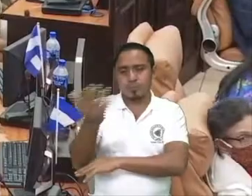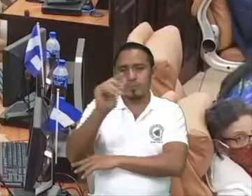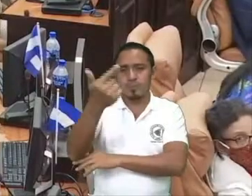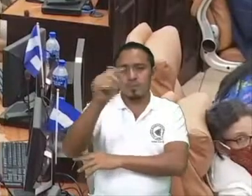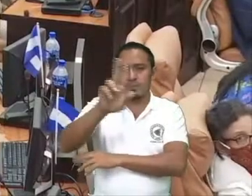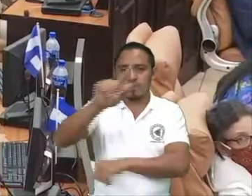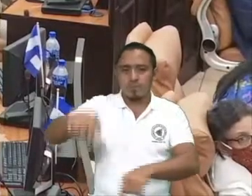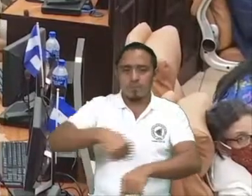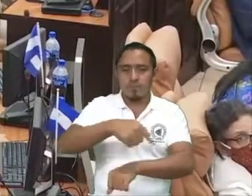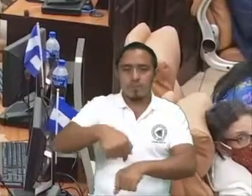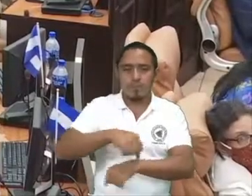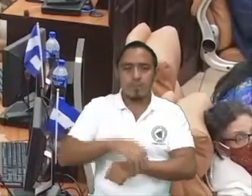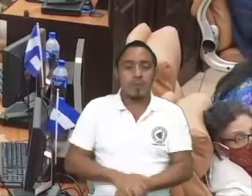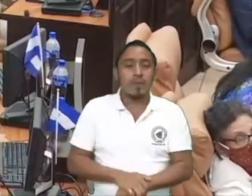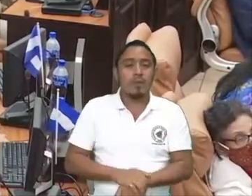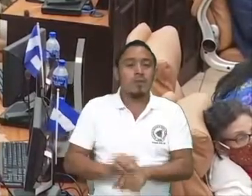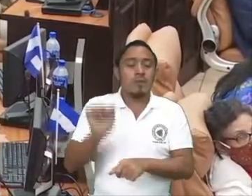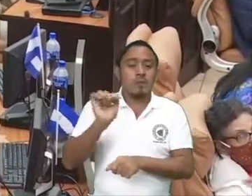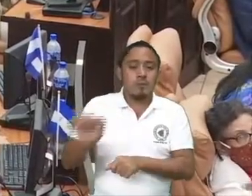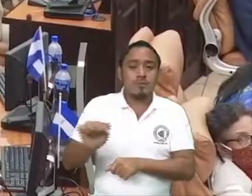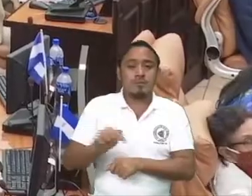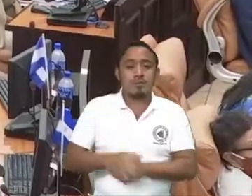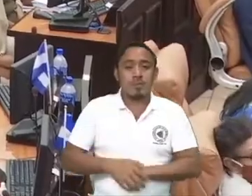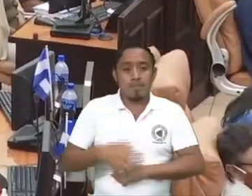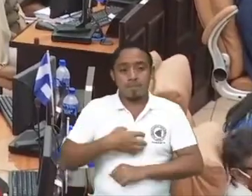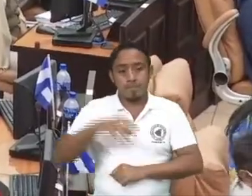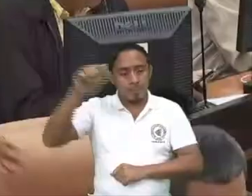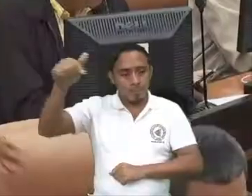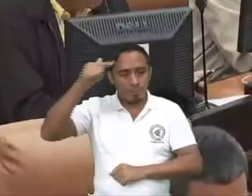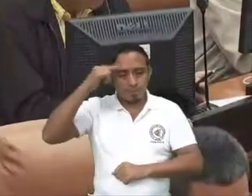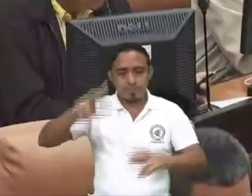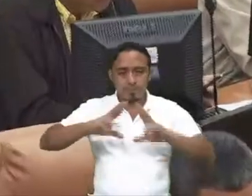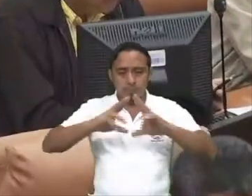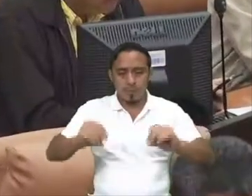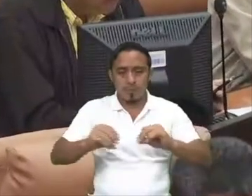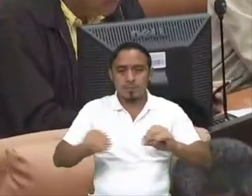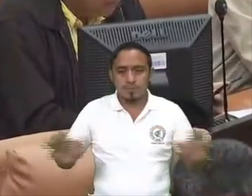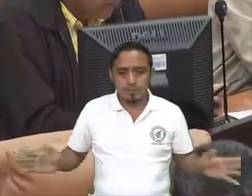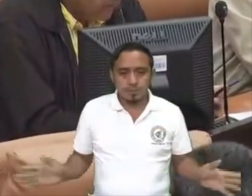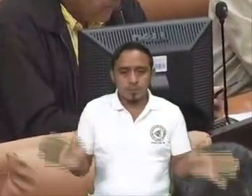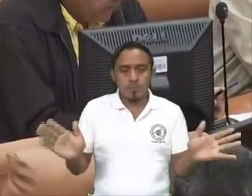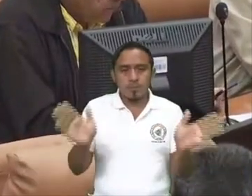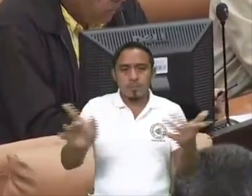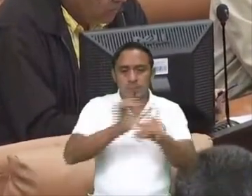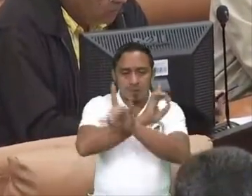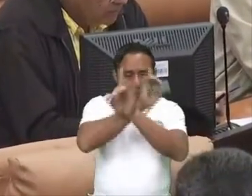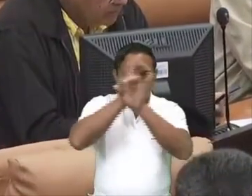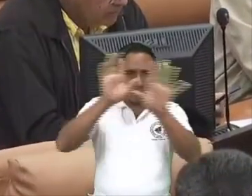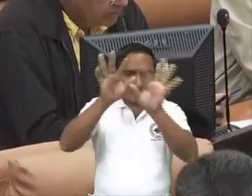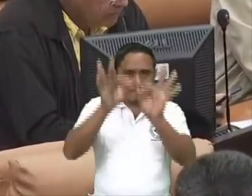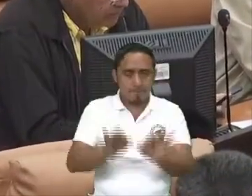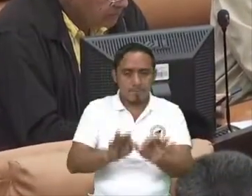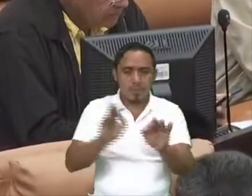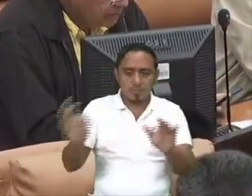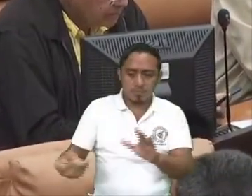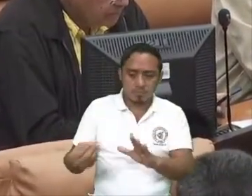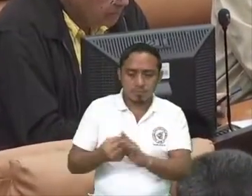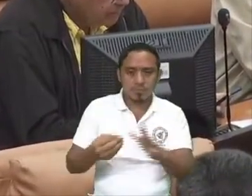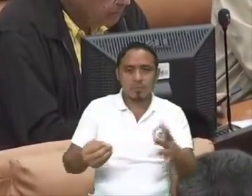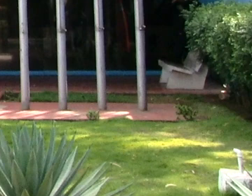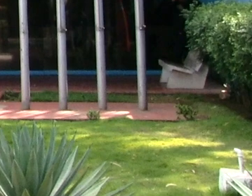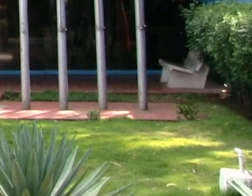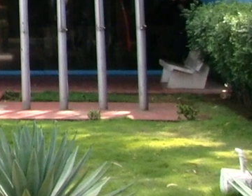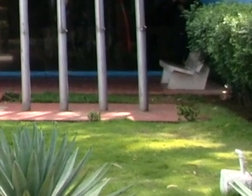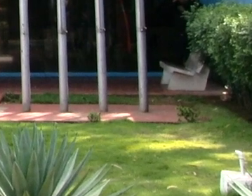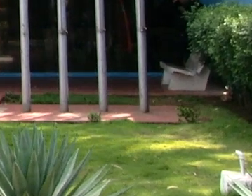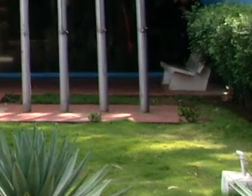otras organizaciones que promueven la educación, el arte, la cultura, el medio ambiente, la erradicación de la violencia de género y el desarrollo